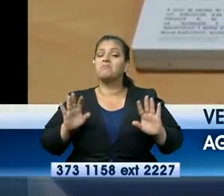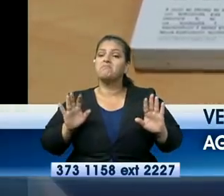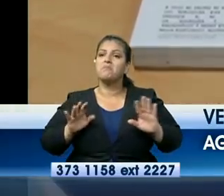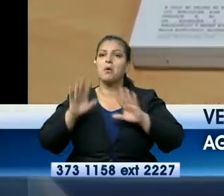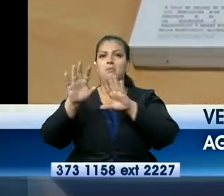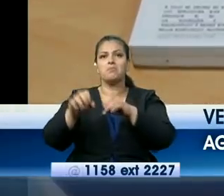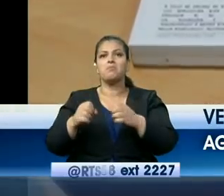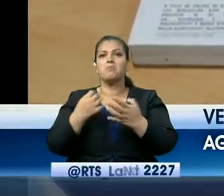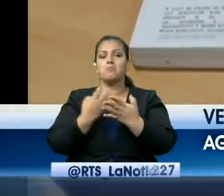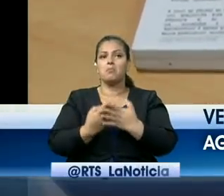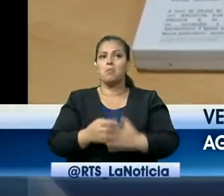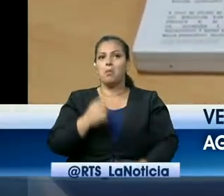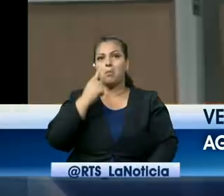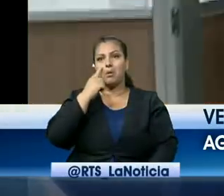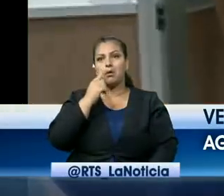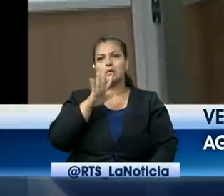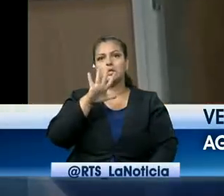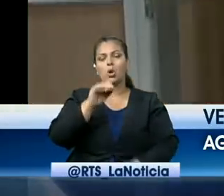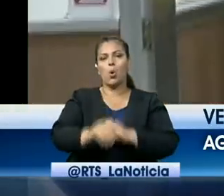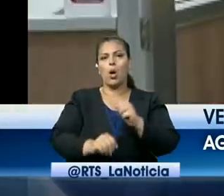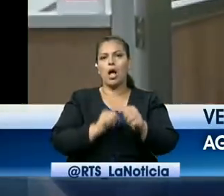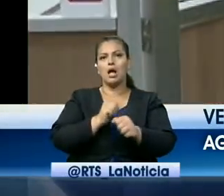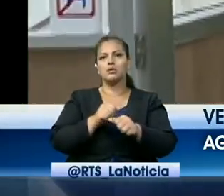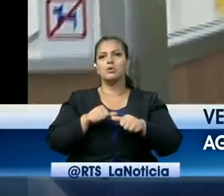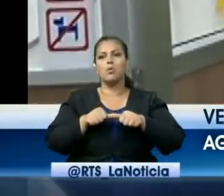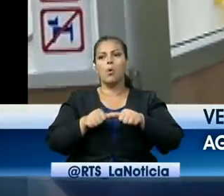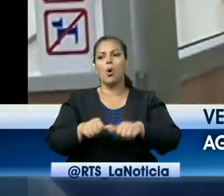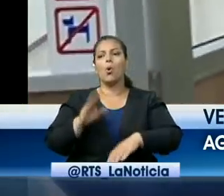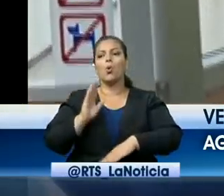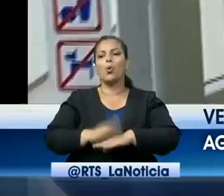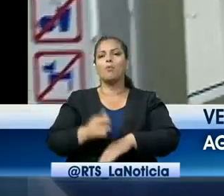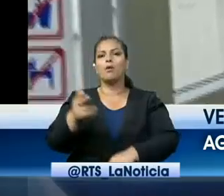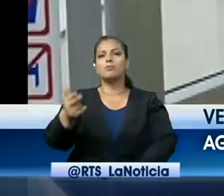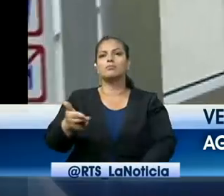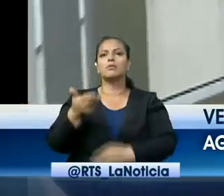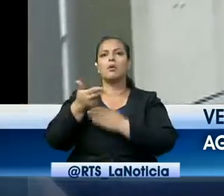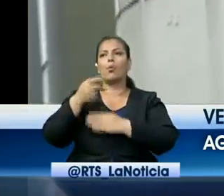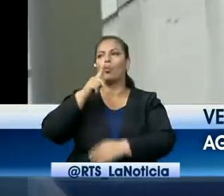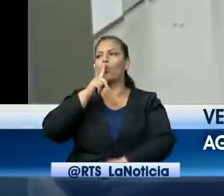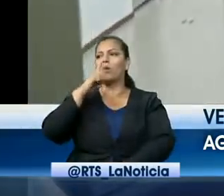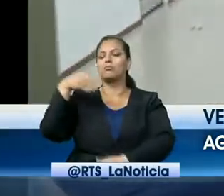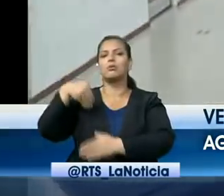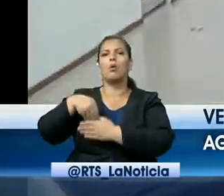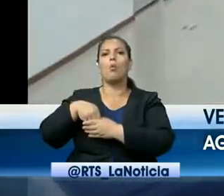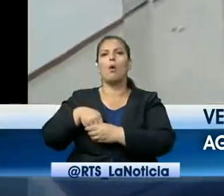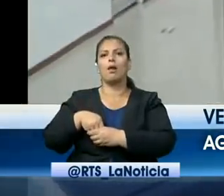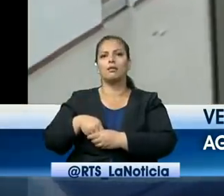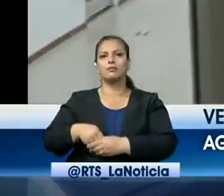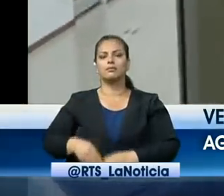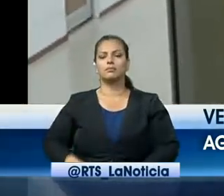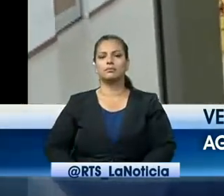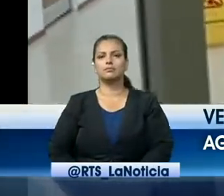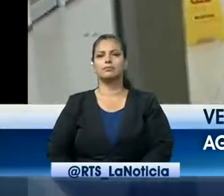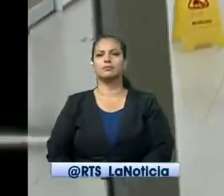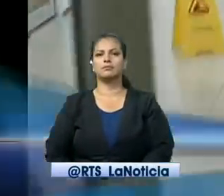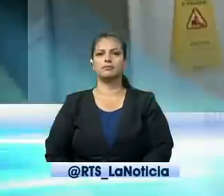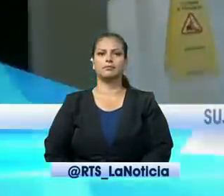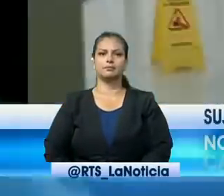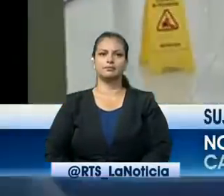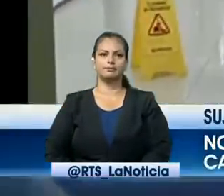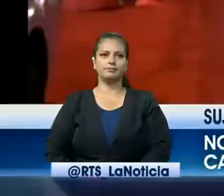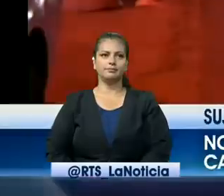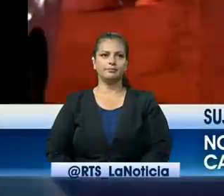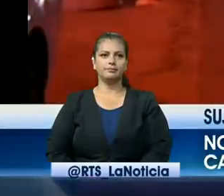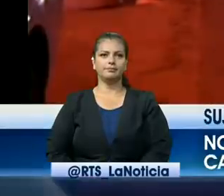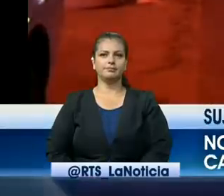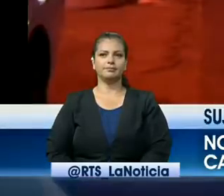cinco años de prisión por el delito de porte ilegal de armas de fuego informó